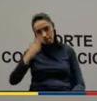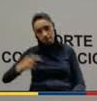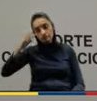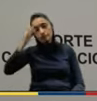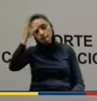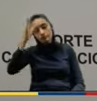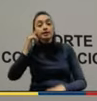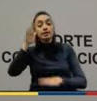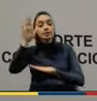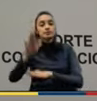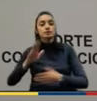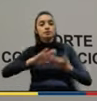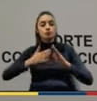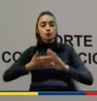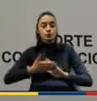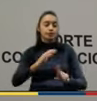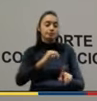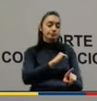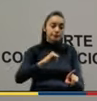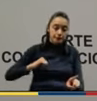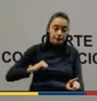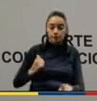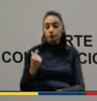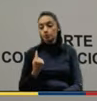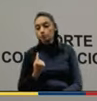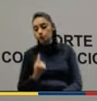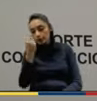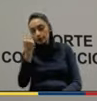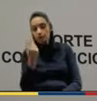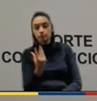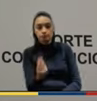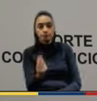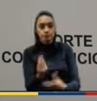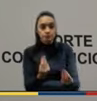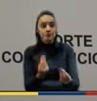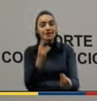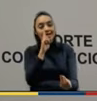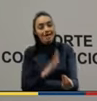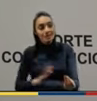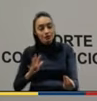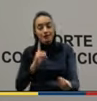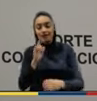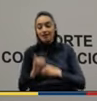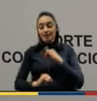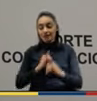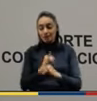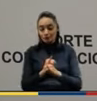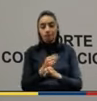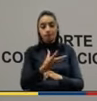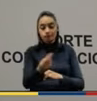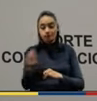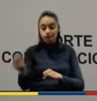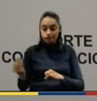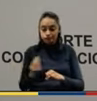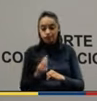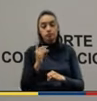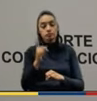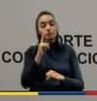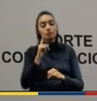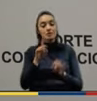de comunidades, sector privado, políticos, tanto nacionales como internacionales, y producto de esas mesas de